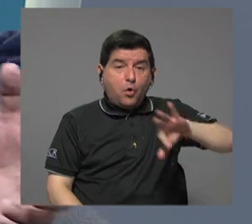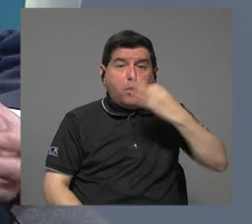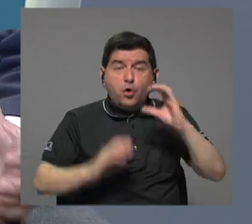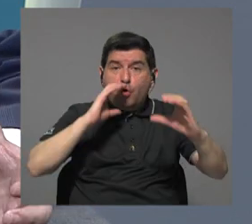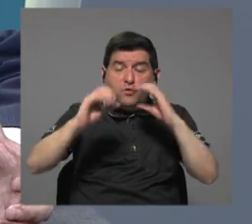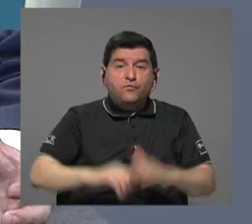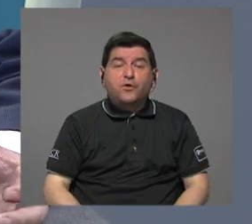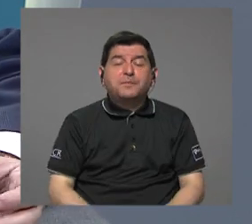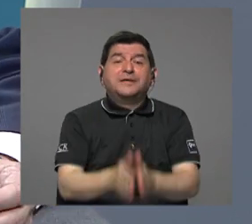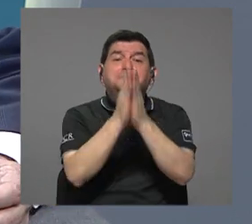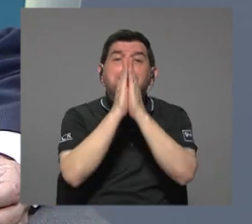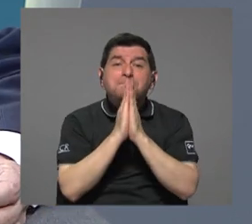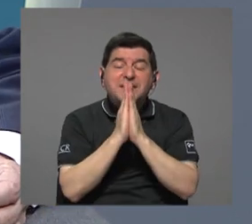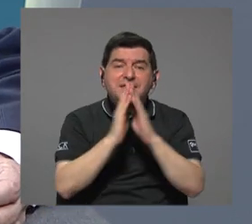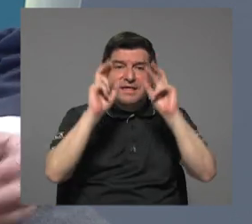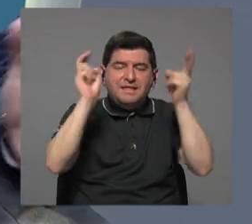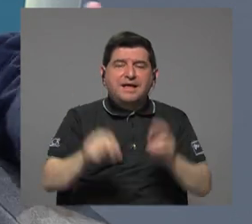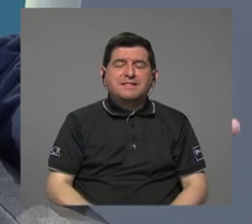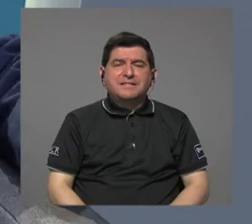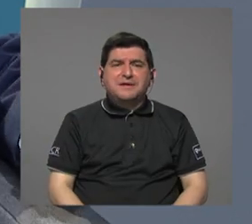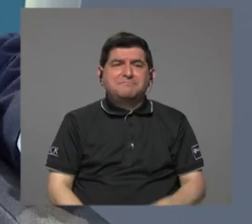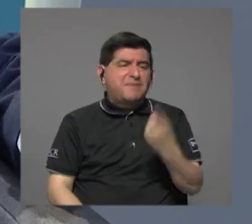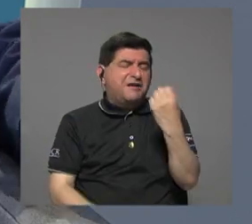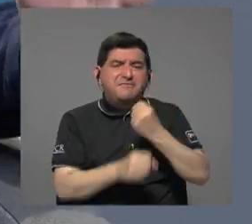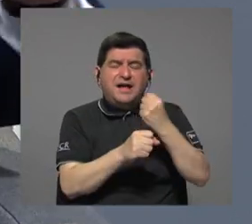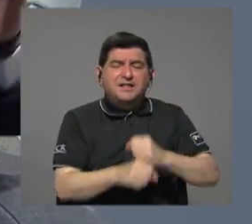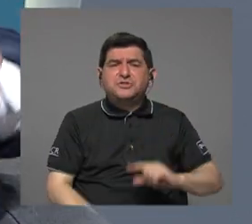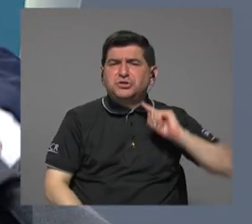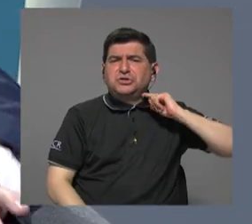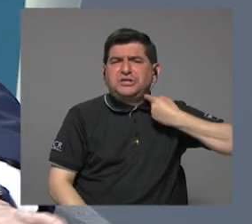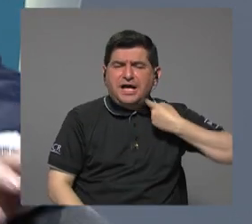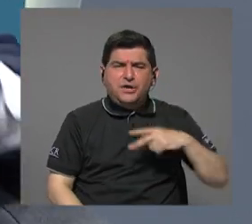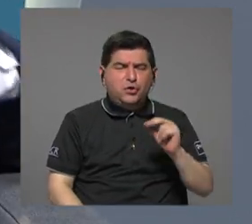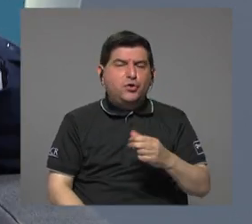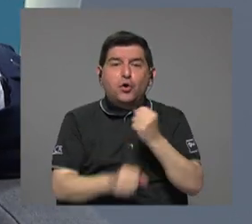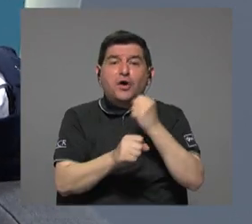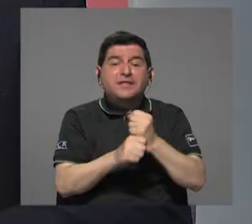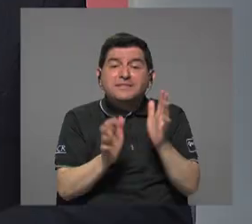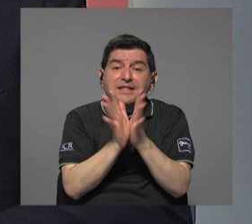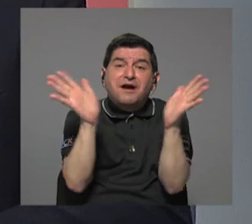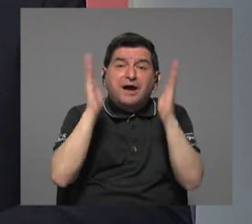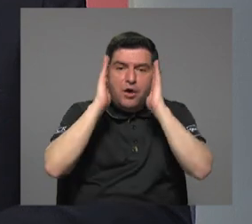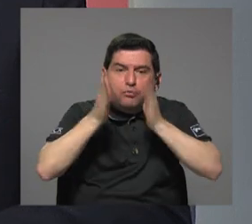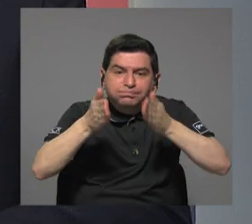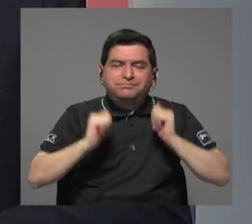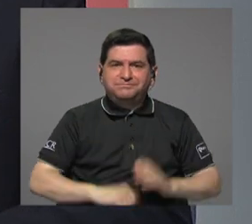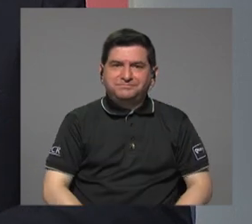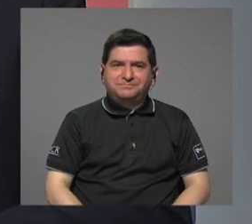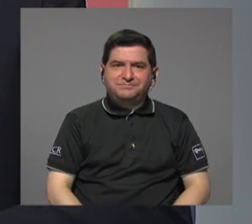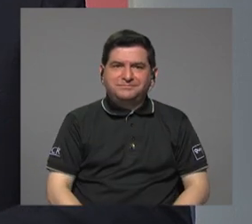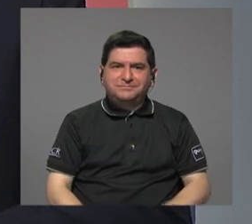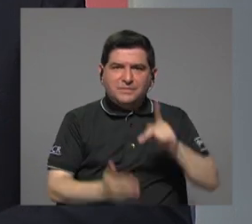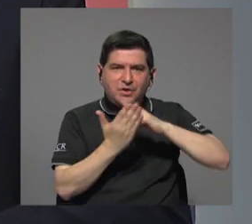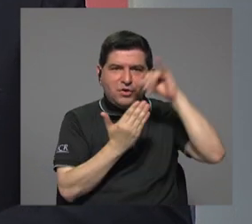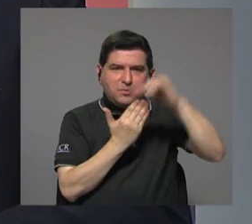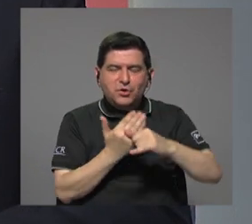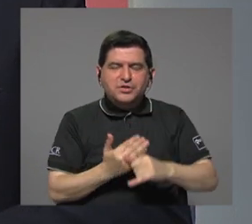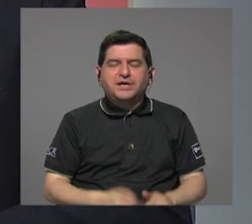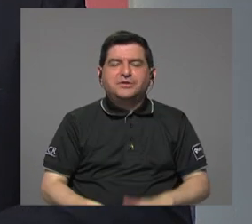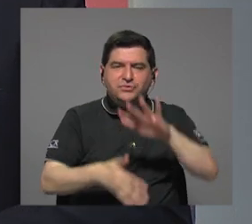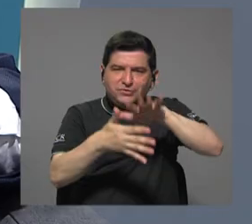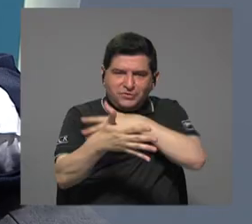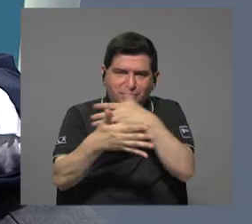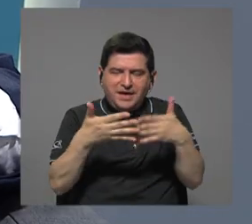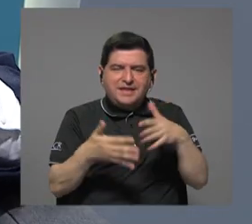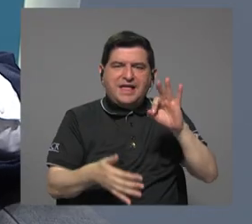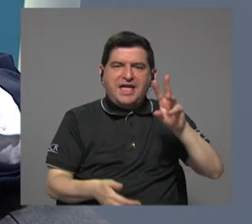comunicación claman por el tema del desempleo y alto coste la vida no viene si eres empleo público si vienen a proyectos de la agenda el fondo monetario internacional